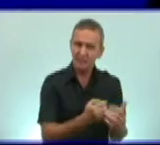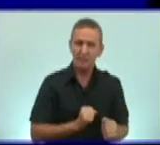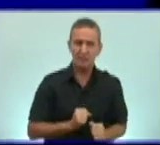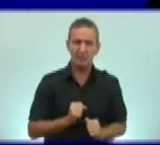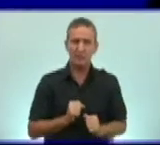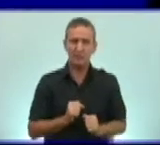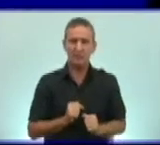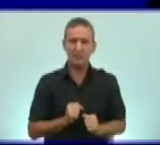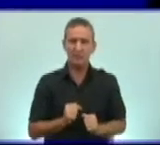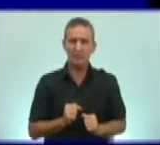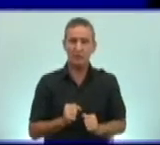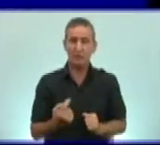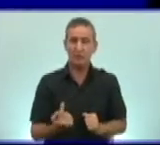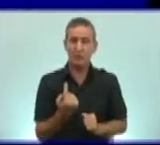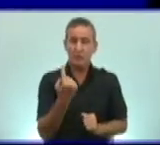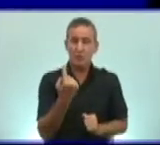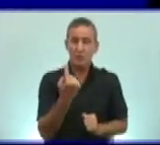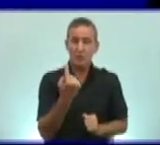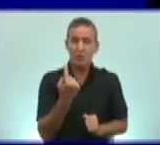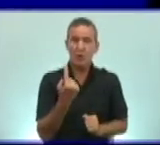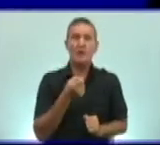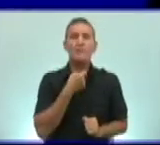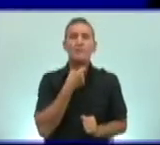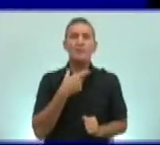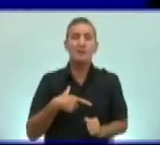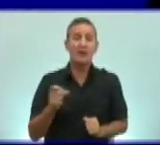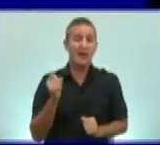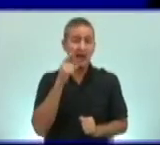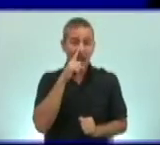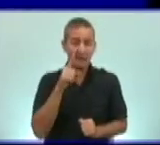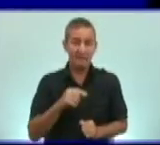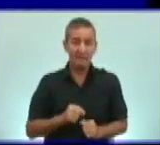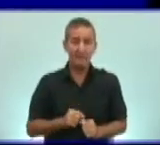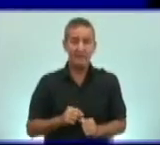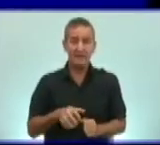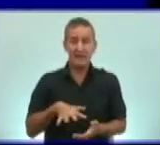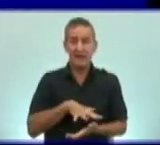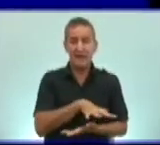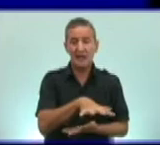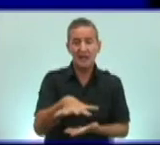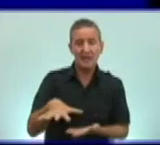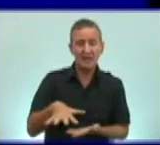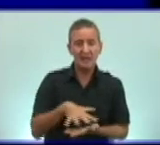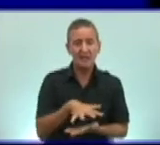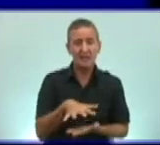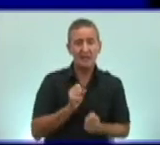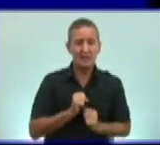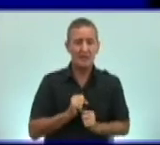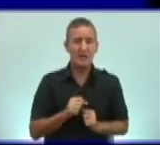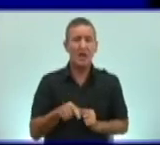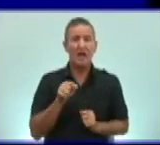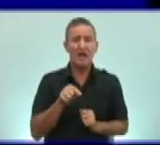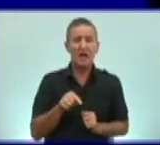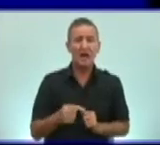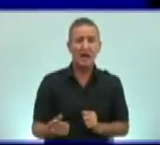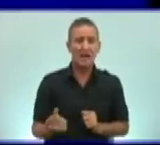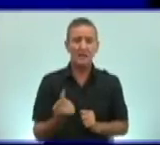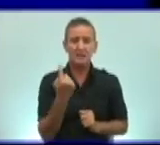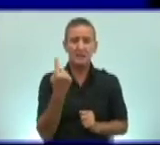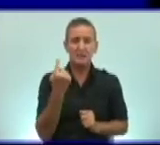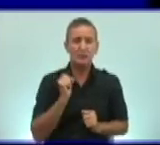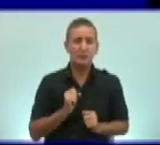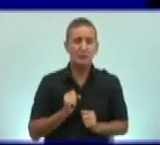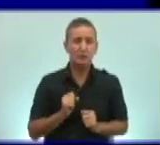como el primer caso, al final, en el medio, prácticamente lo que queda son